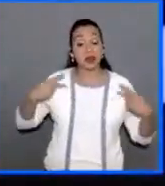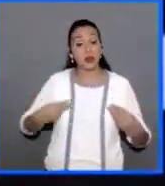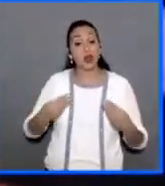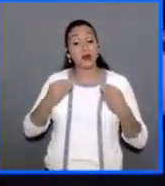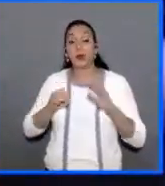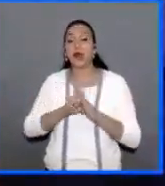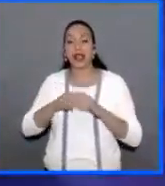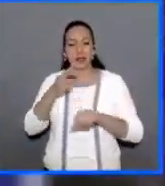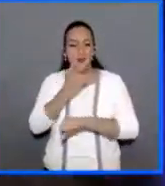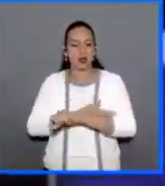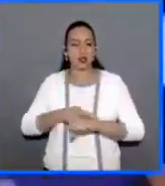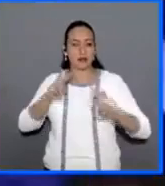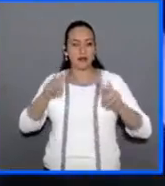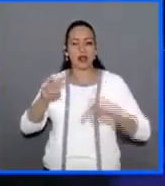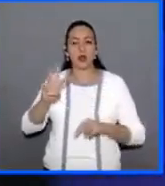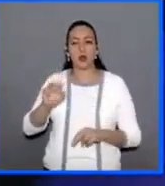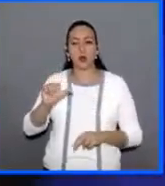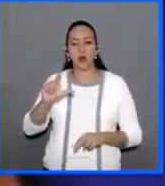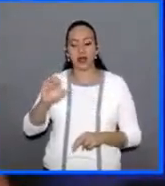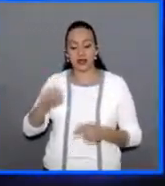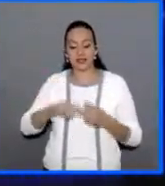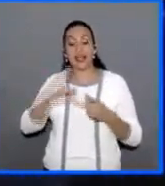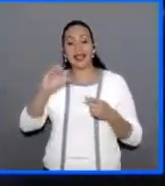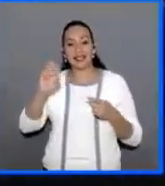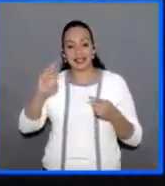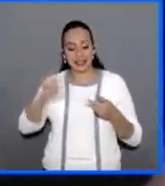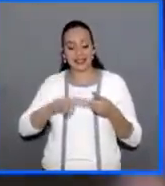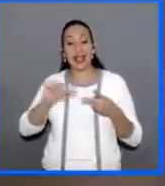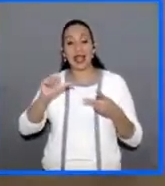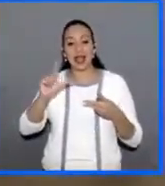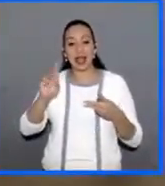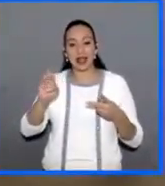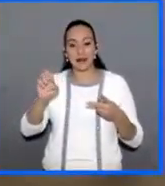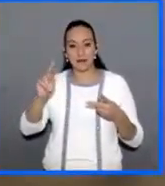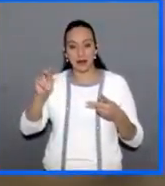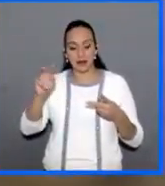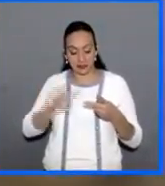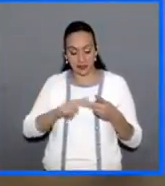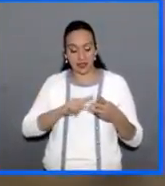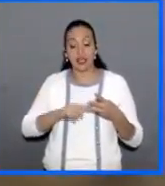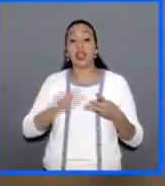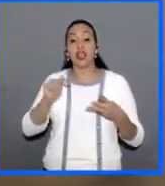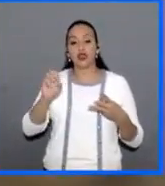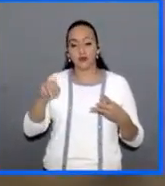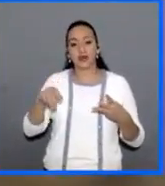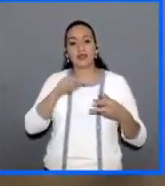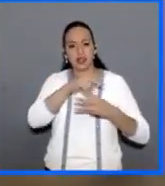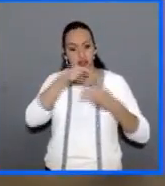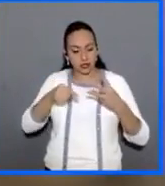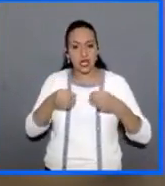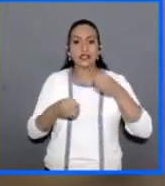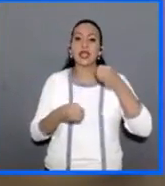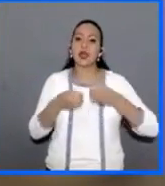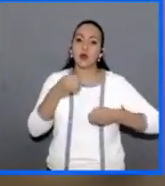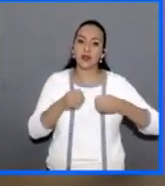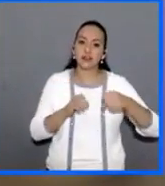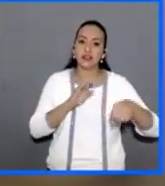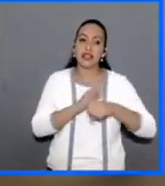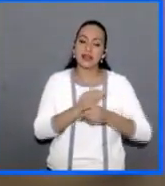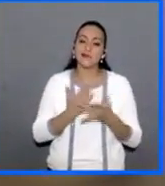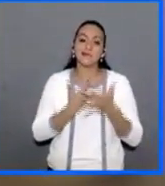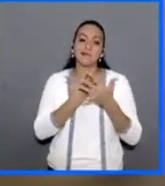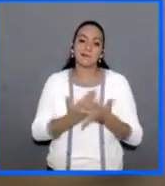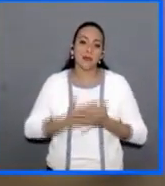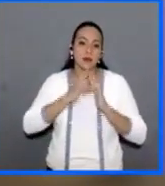ellos César F., Albert y Tony C., cuyos juicios de amparo se encontraban suspendidos en espera de esta